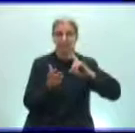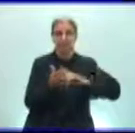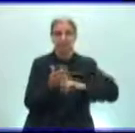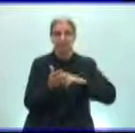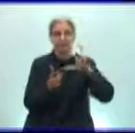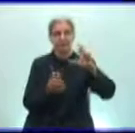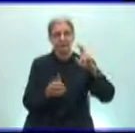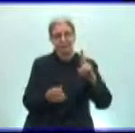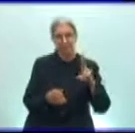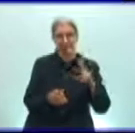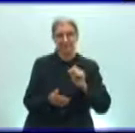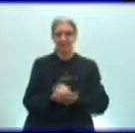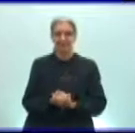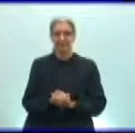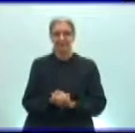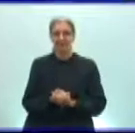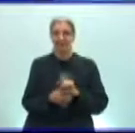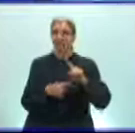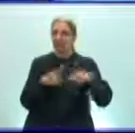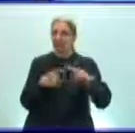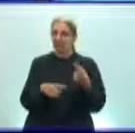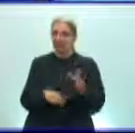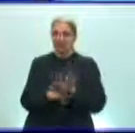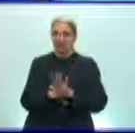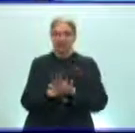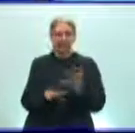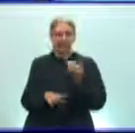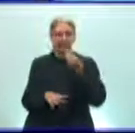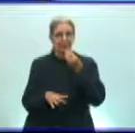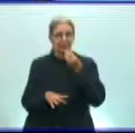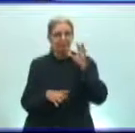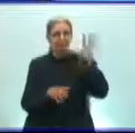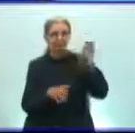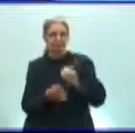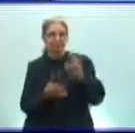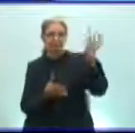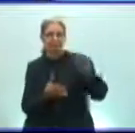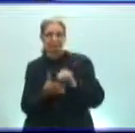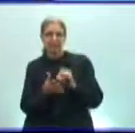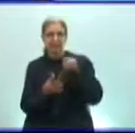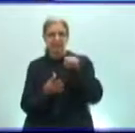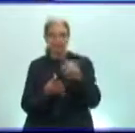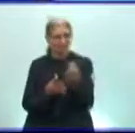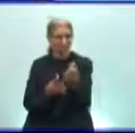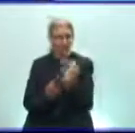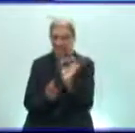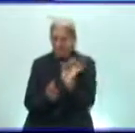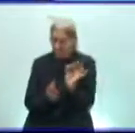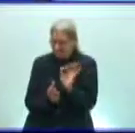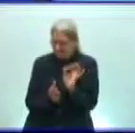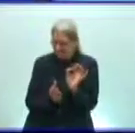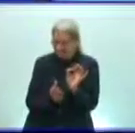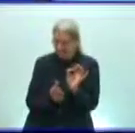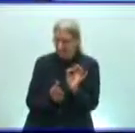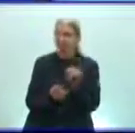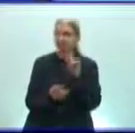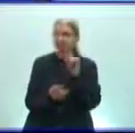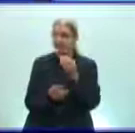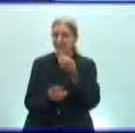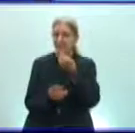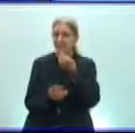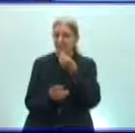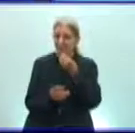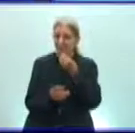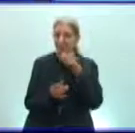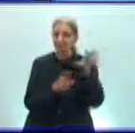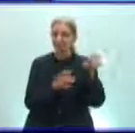Después que ustedes tengan la posibilidad de descargar, pues pueden ver las notas que han tomado de clase,